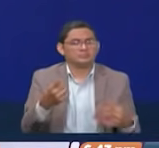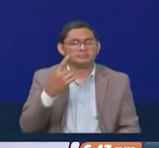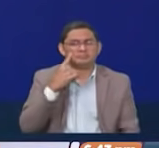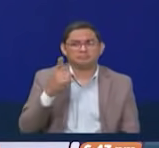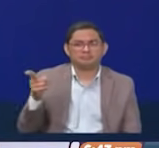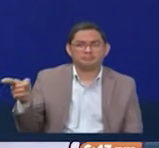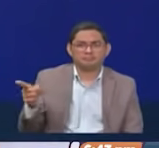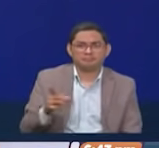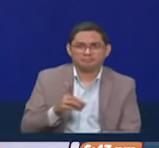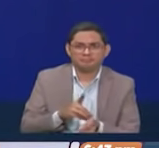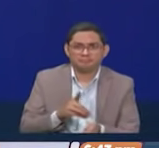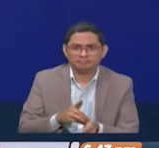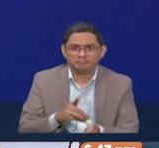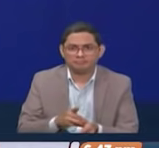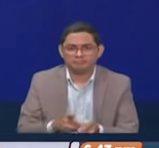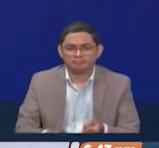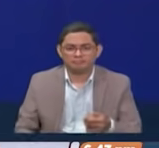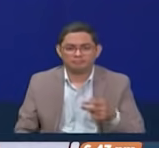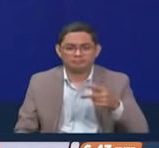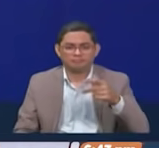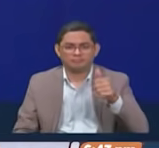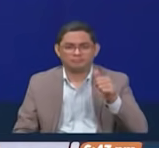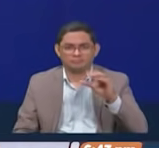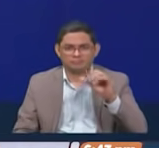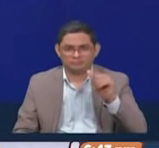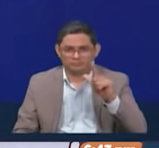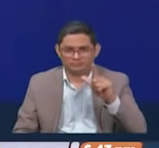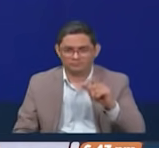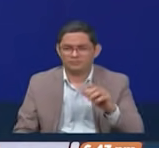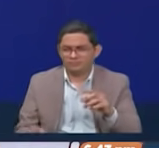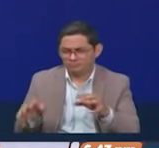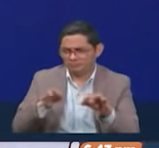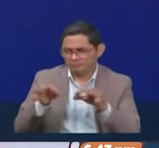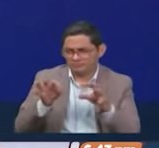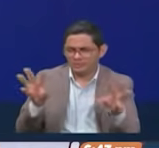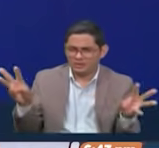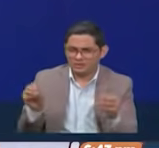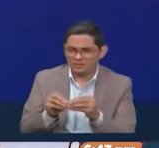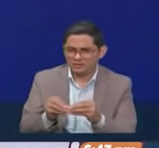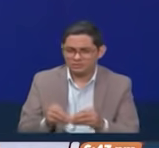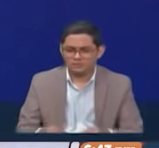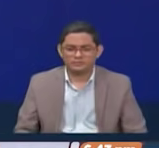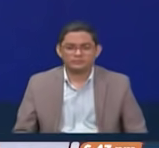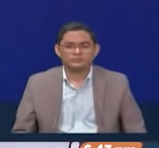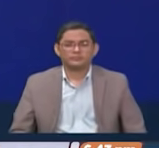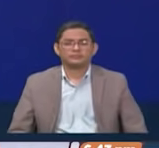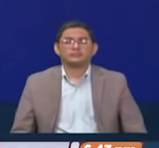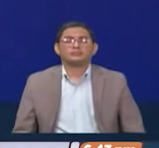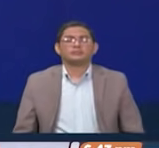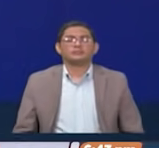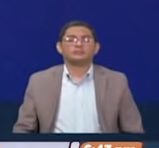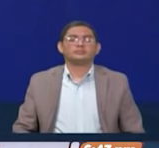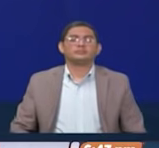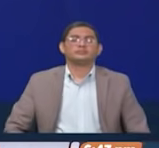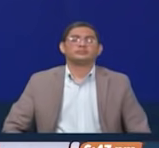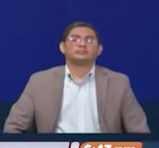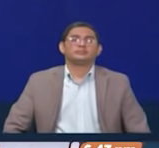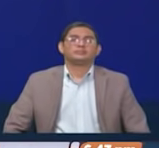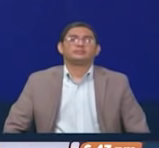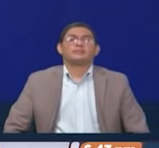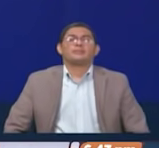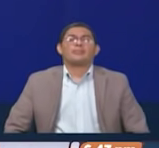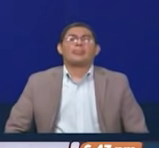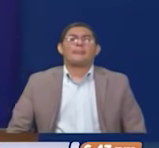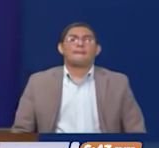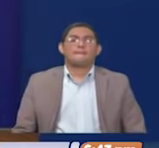pascal por favor para que nos haga el resumen de la cronología de la aparición y convivencia con